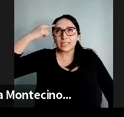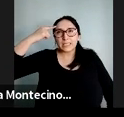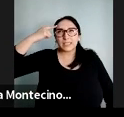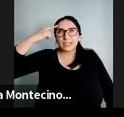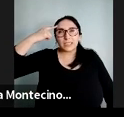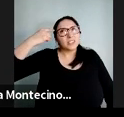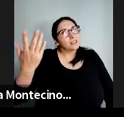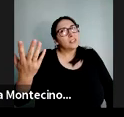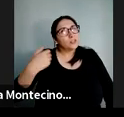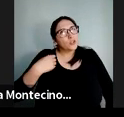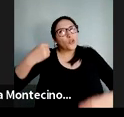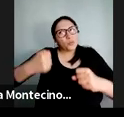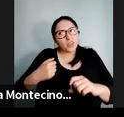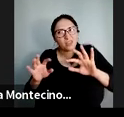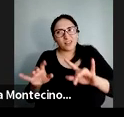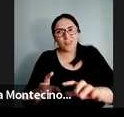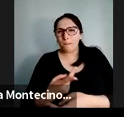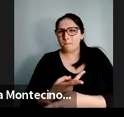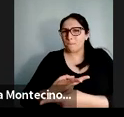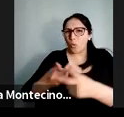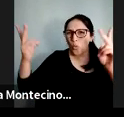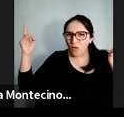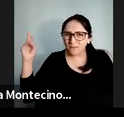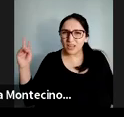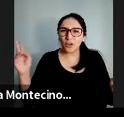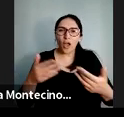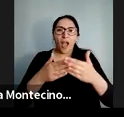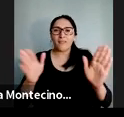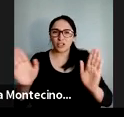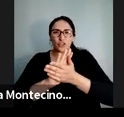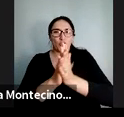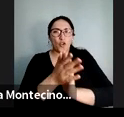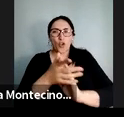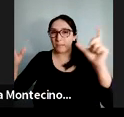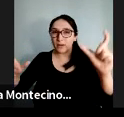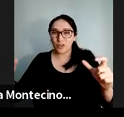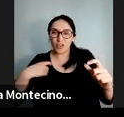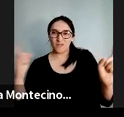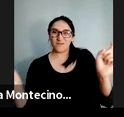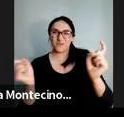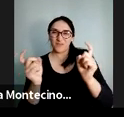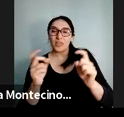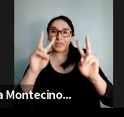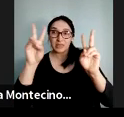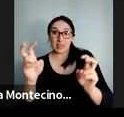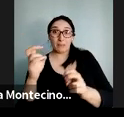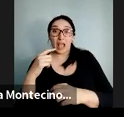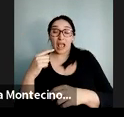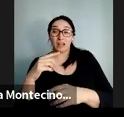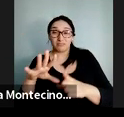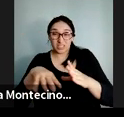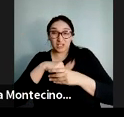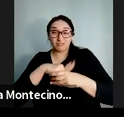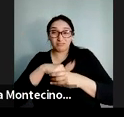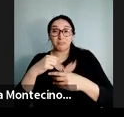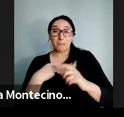esta plataforma pública, esta plaza pública abierta a todos, el mejor lugar para debatir un tema íntimo? Y eso también